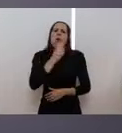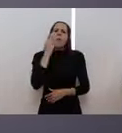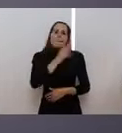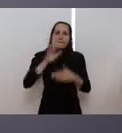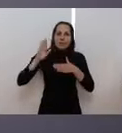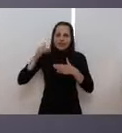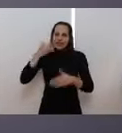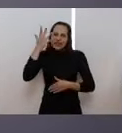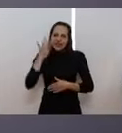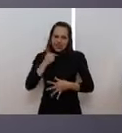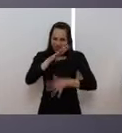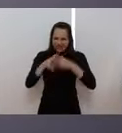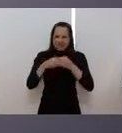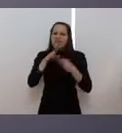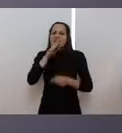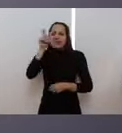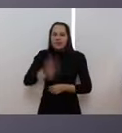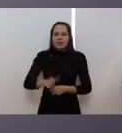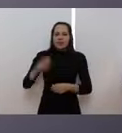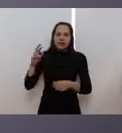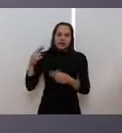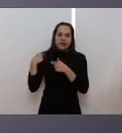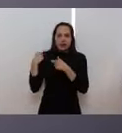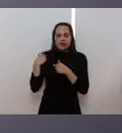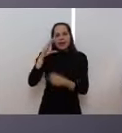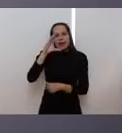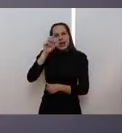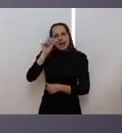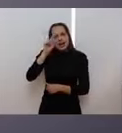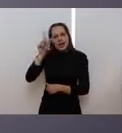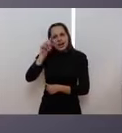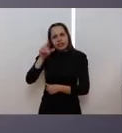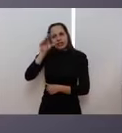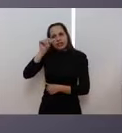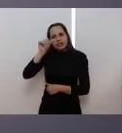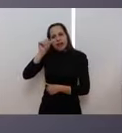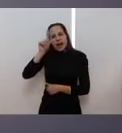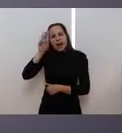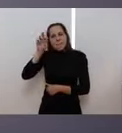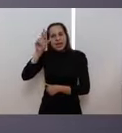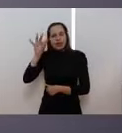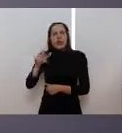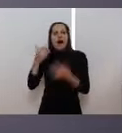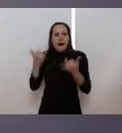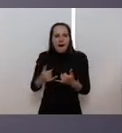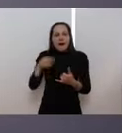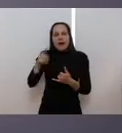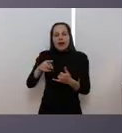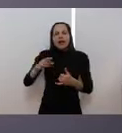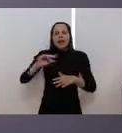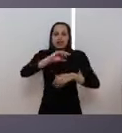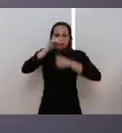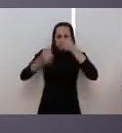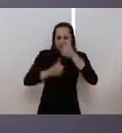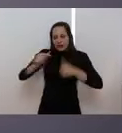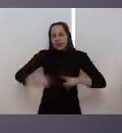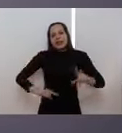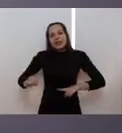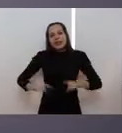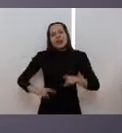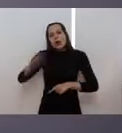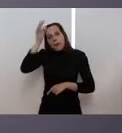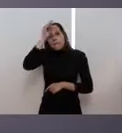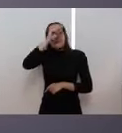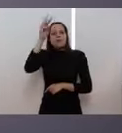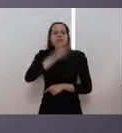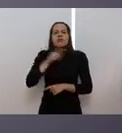y al frente de esa misión está el coronel carlos alberto alarcón patiño actual subdirector administrativo del hospital militar central